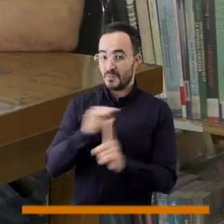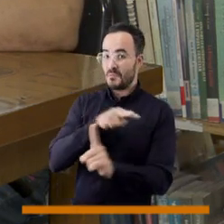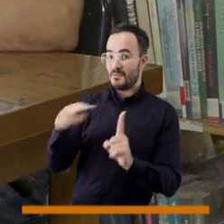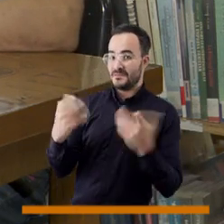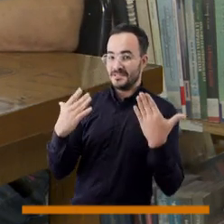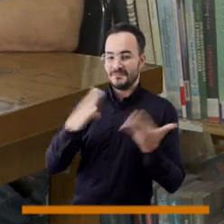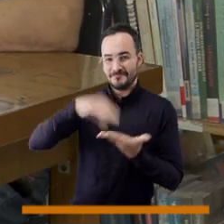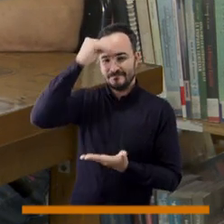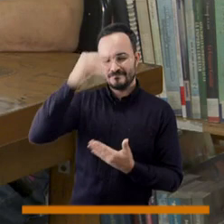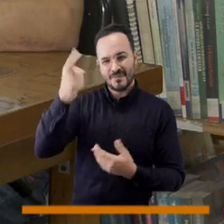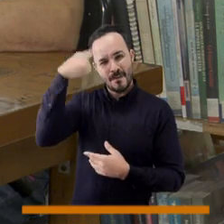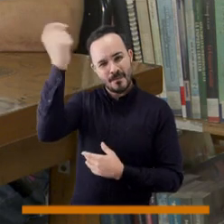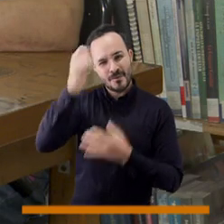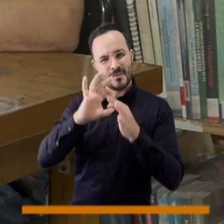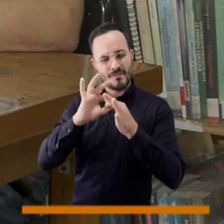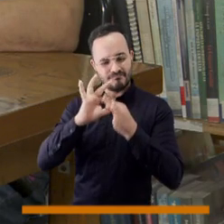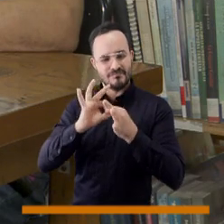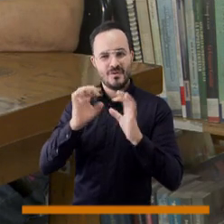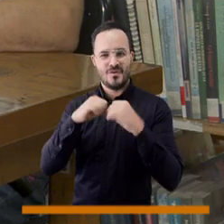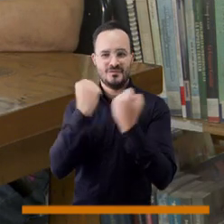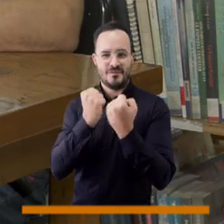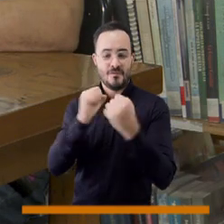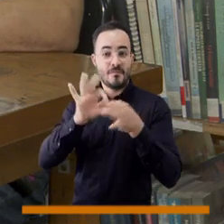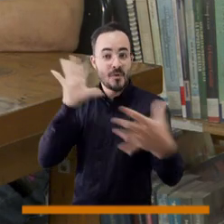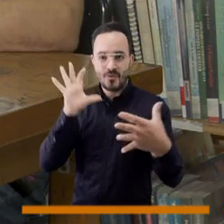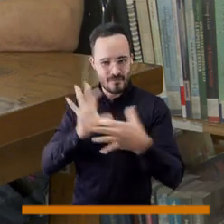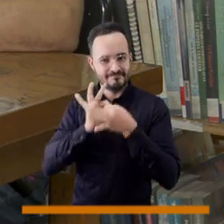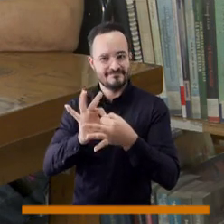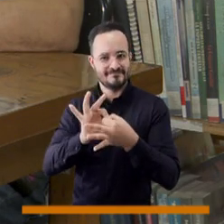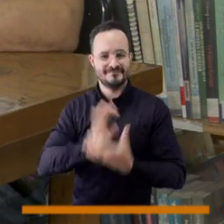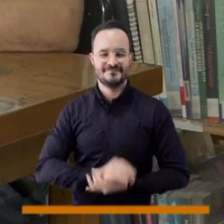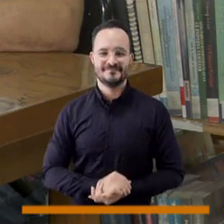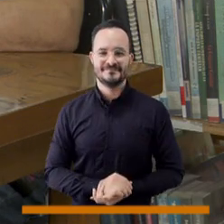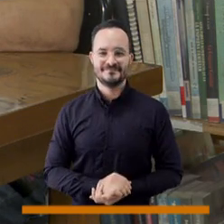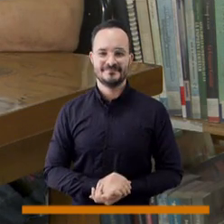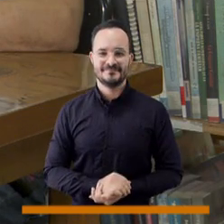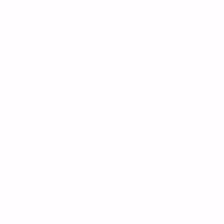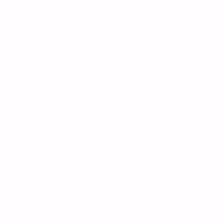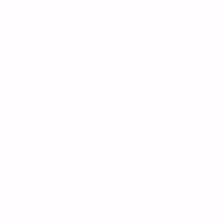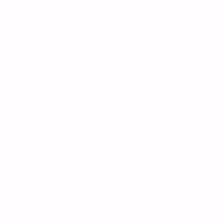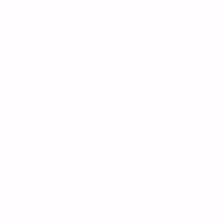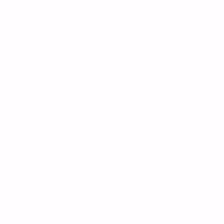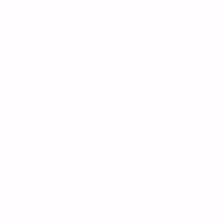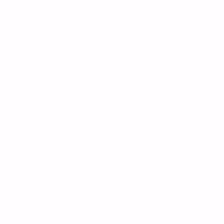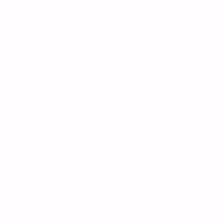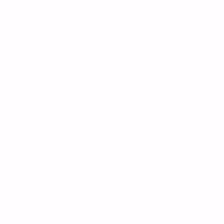en la lectura y ver el mundo en otros puntos de vista. Porque el consejo somos tú y yo.